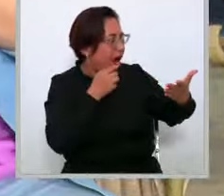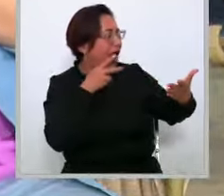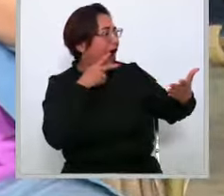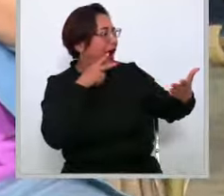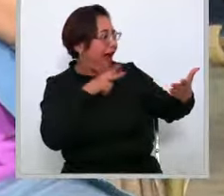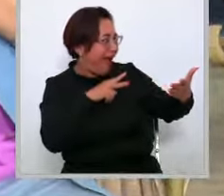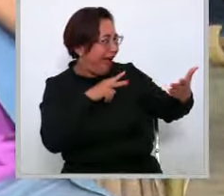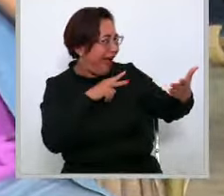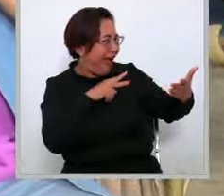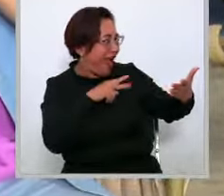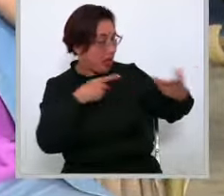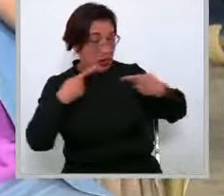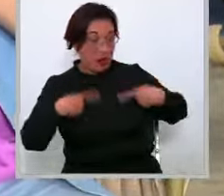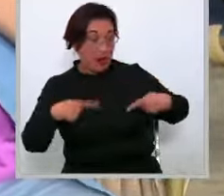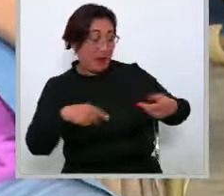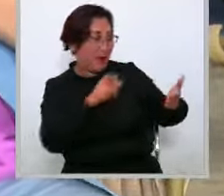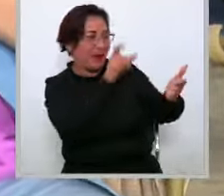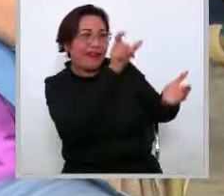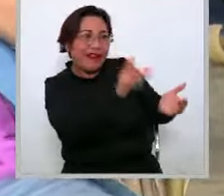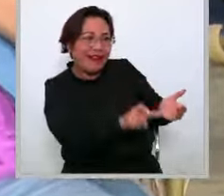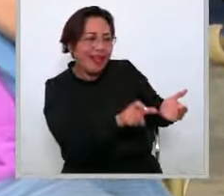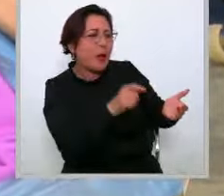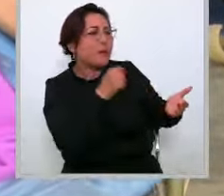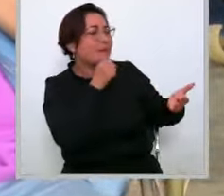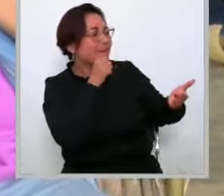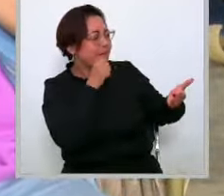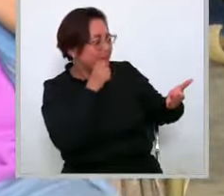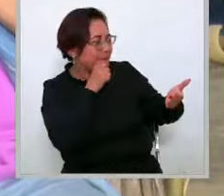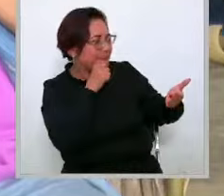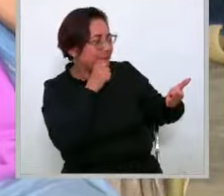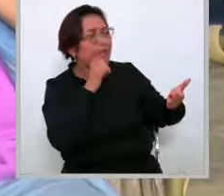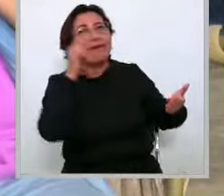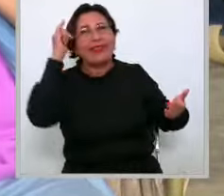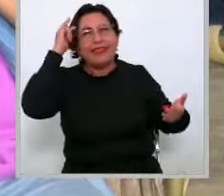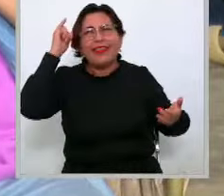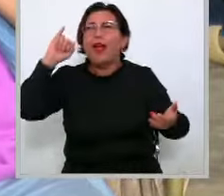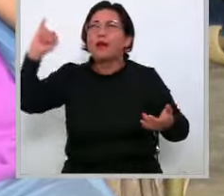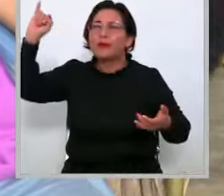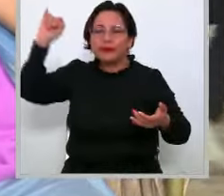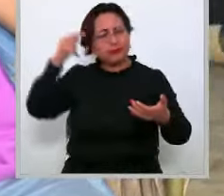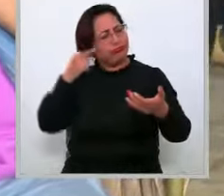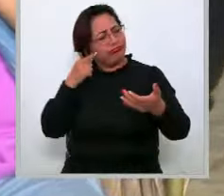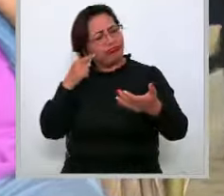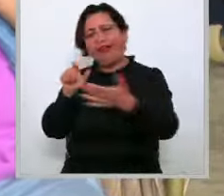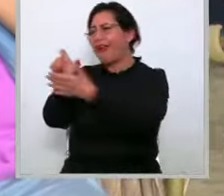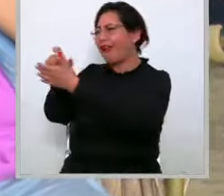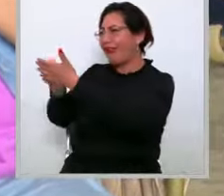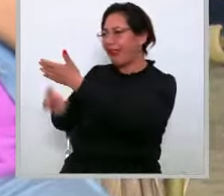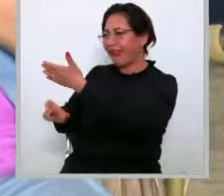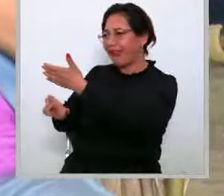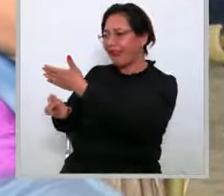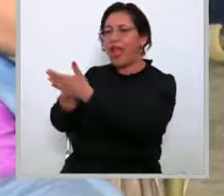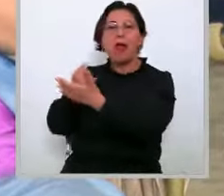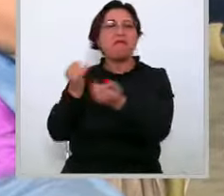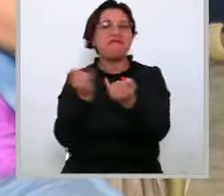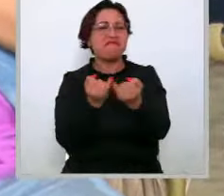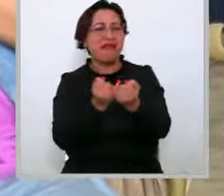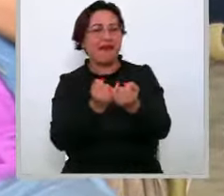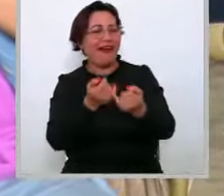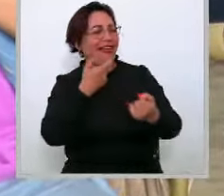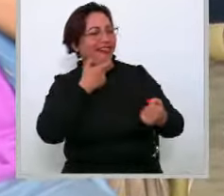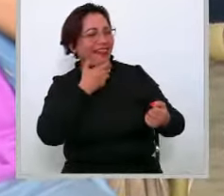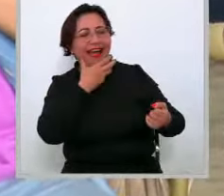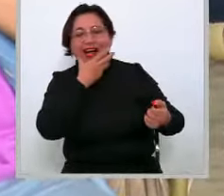algún personaje que tengas recurrentemente dibujado en esa carpeta. Tengo una oveja. ¿Una oveja? ¿Esa oveja de qué cuento